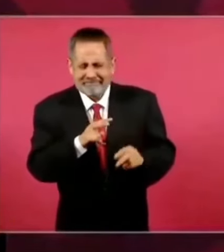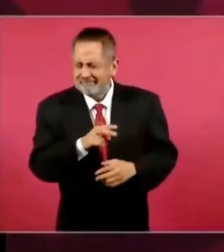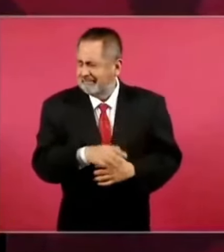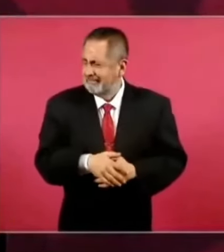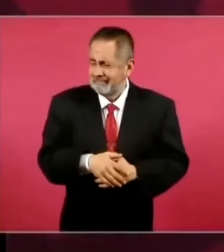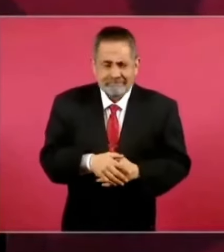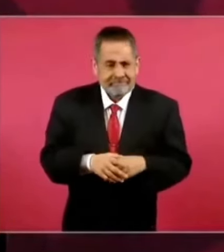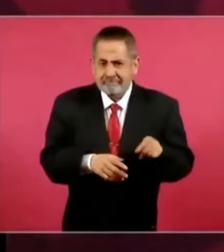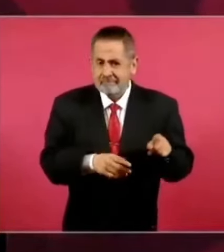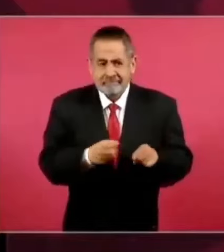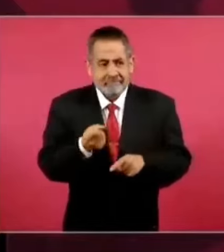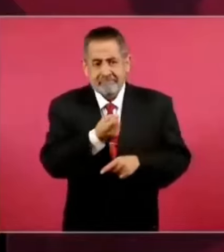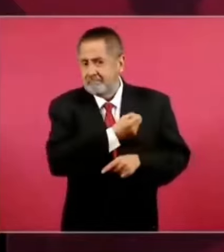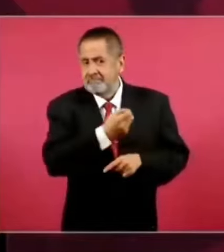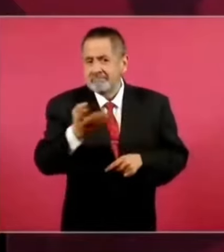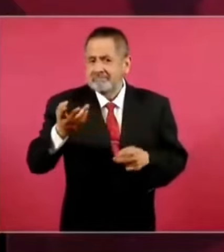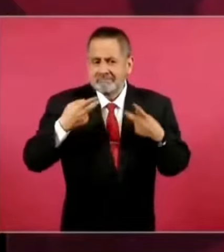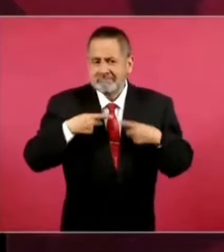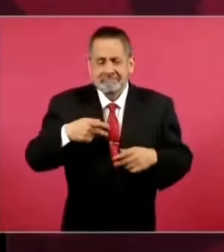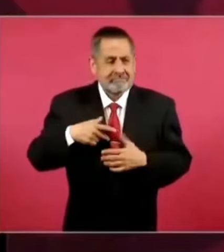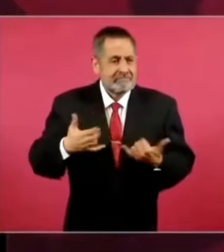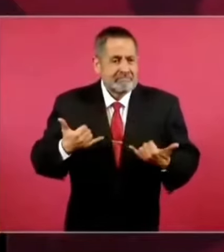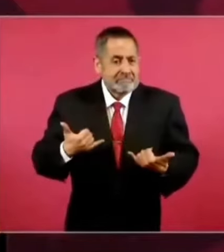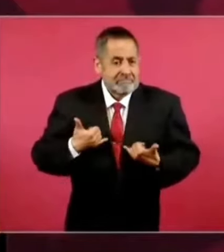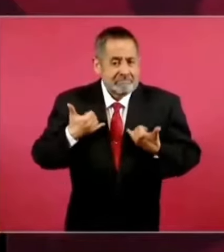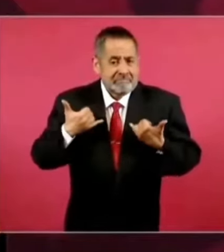que pierdan la vida jóvenes,